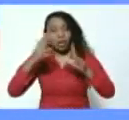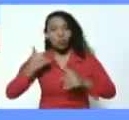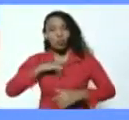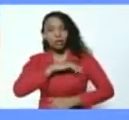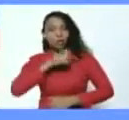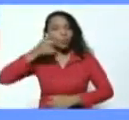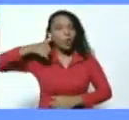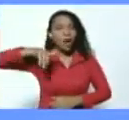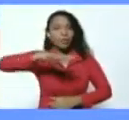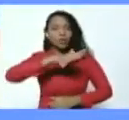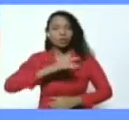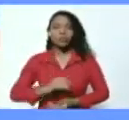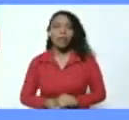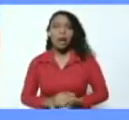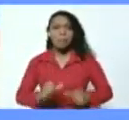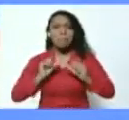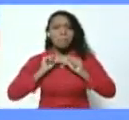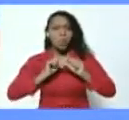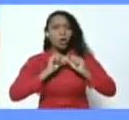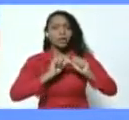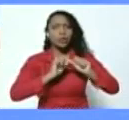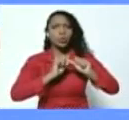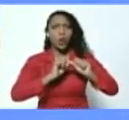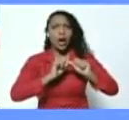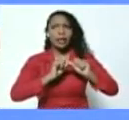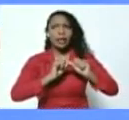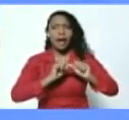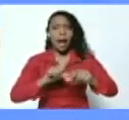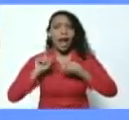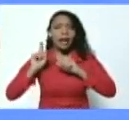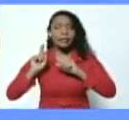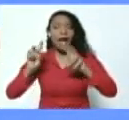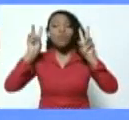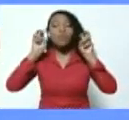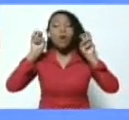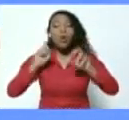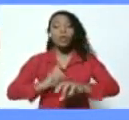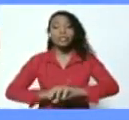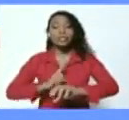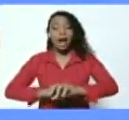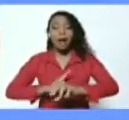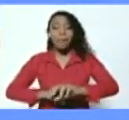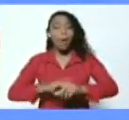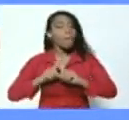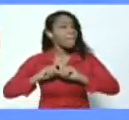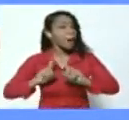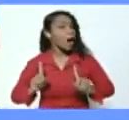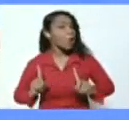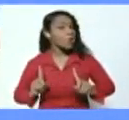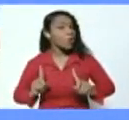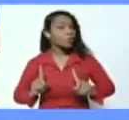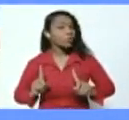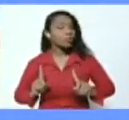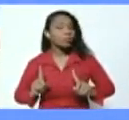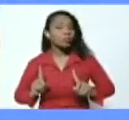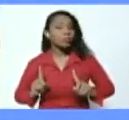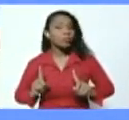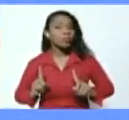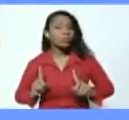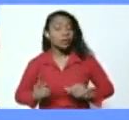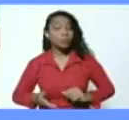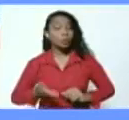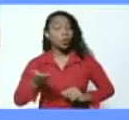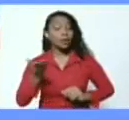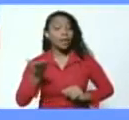pueblos. Para seguir en esta nueva época, pero, y con